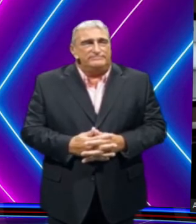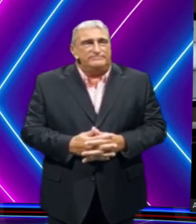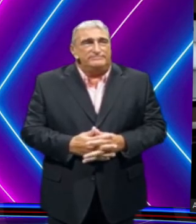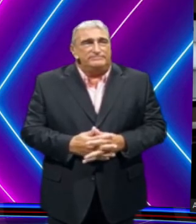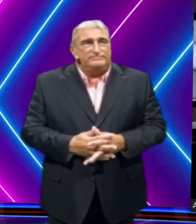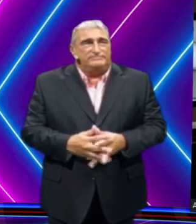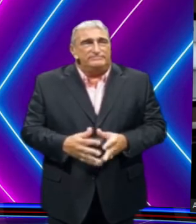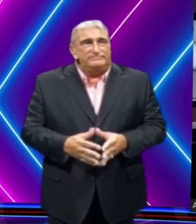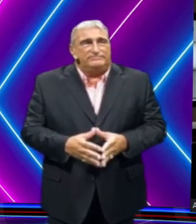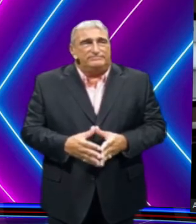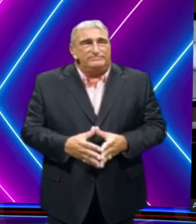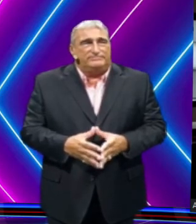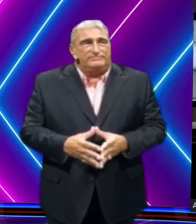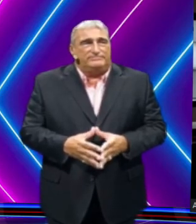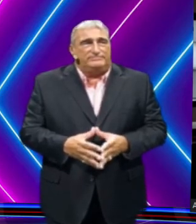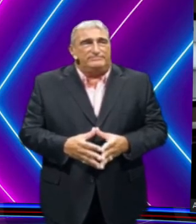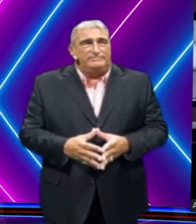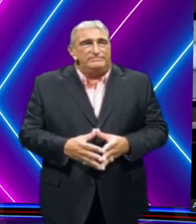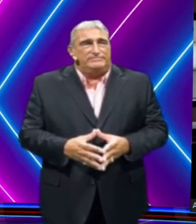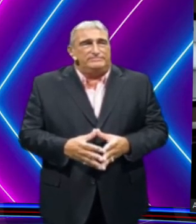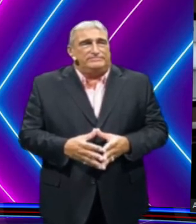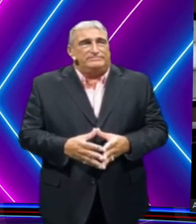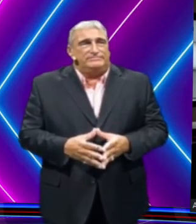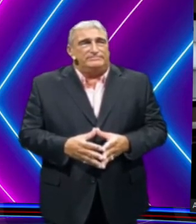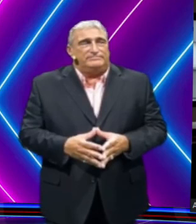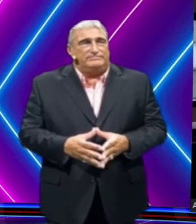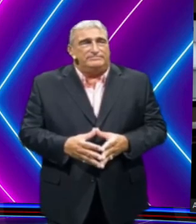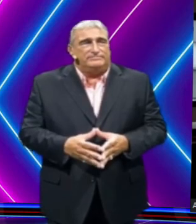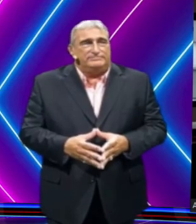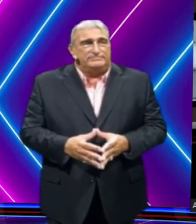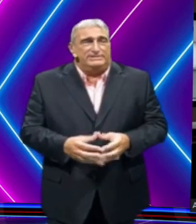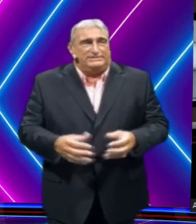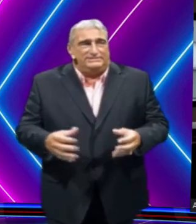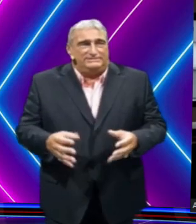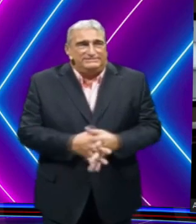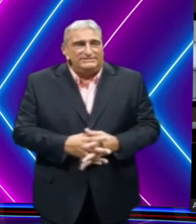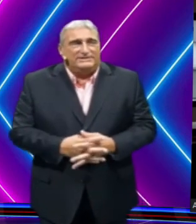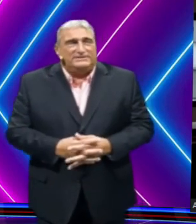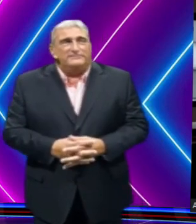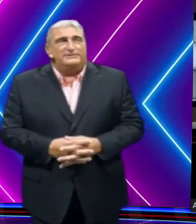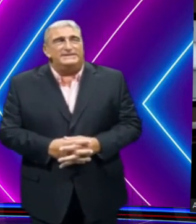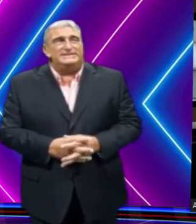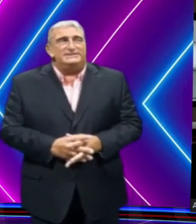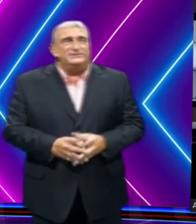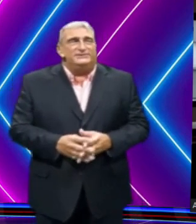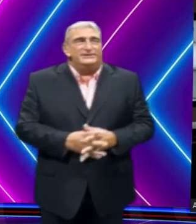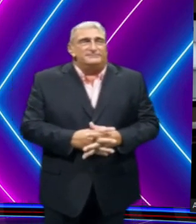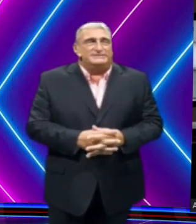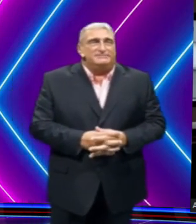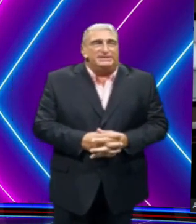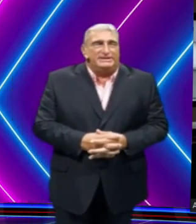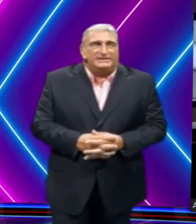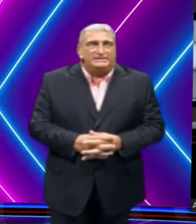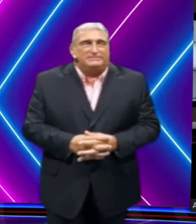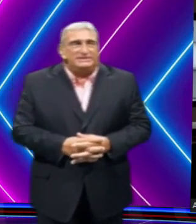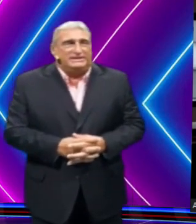vaya y compre lo que le dicen que va a pasar, que nunca pasa. Bueno, gracias Antonio, como